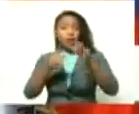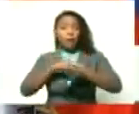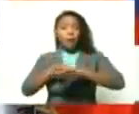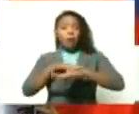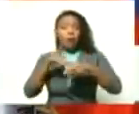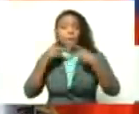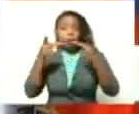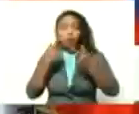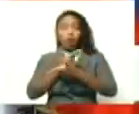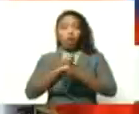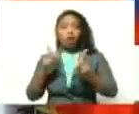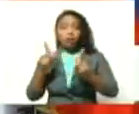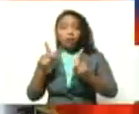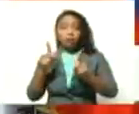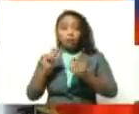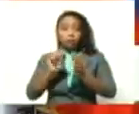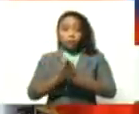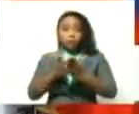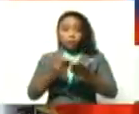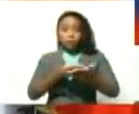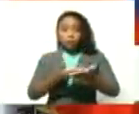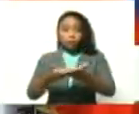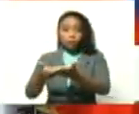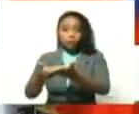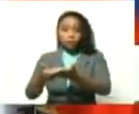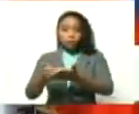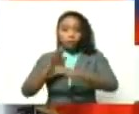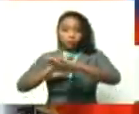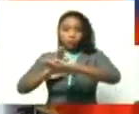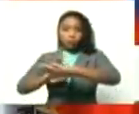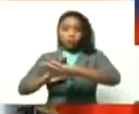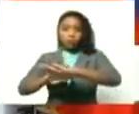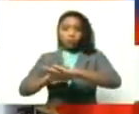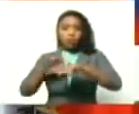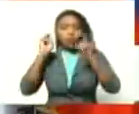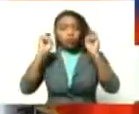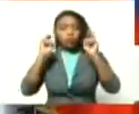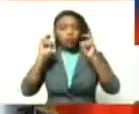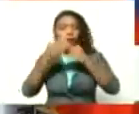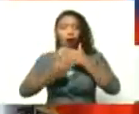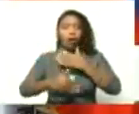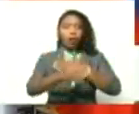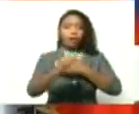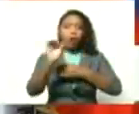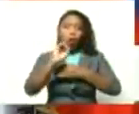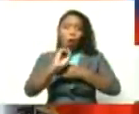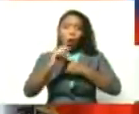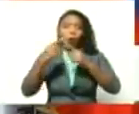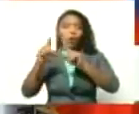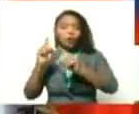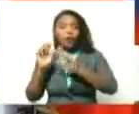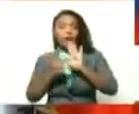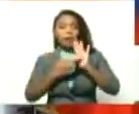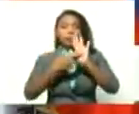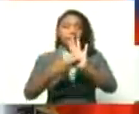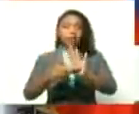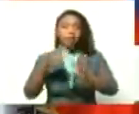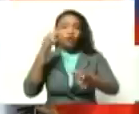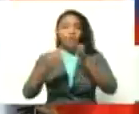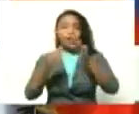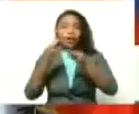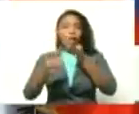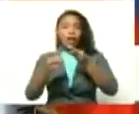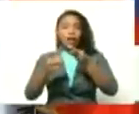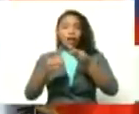Público libra una boleta, bien sea para citar o notificar en una causa que adelanta otra representación fiscal y en